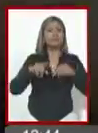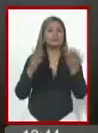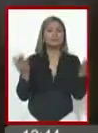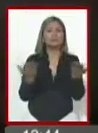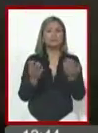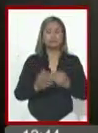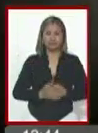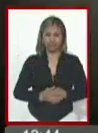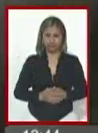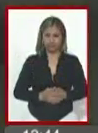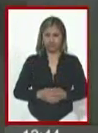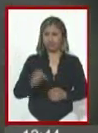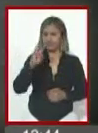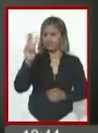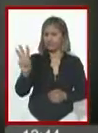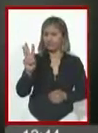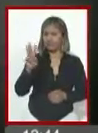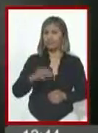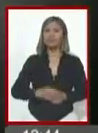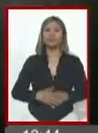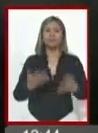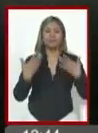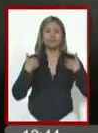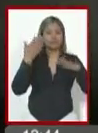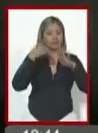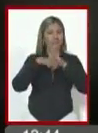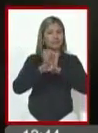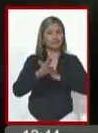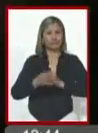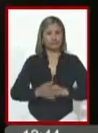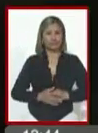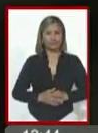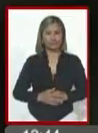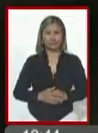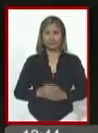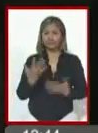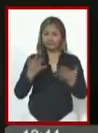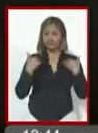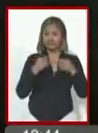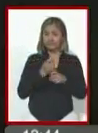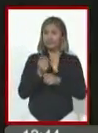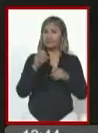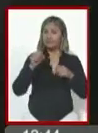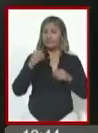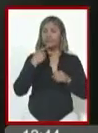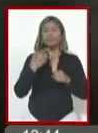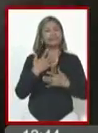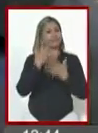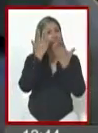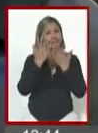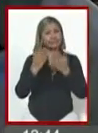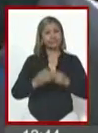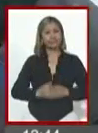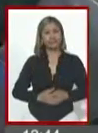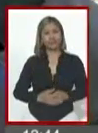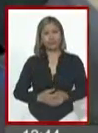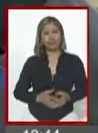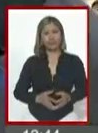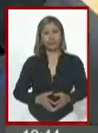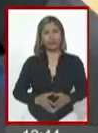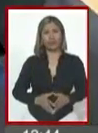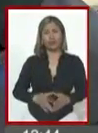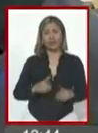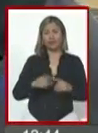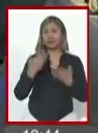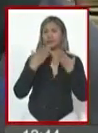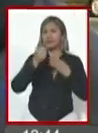A la aduana acá en Warner. Tenemos que entrar. Ahora se ve afectado por eso. Y sí, lástima.